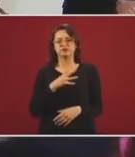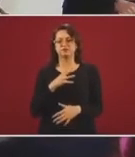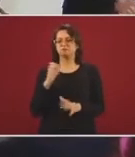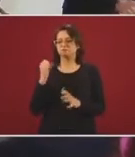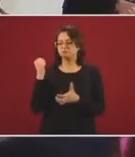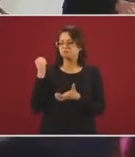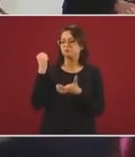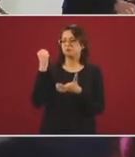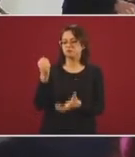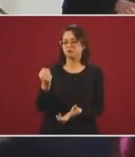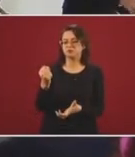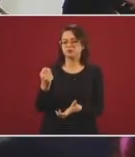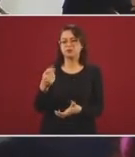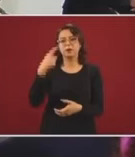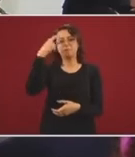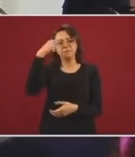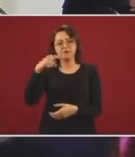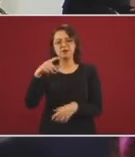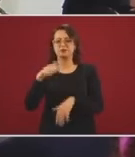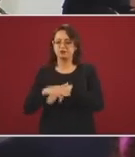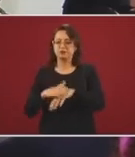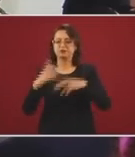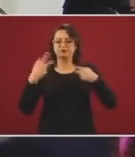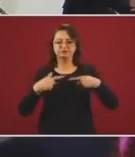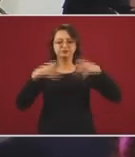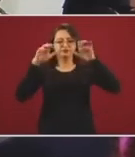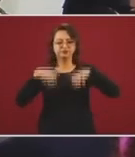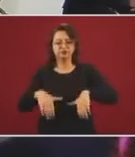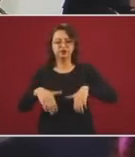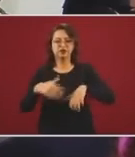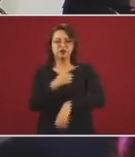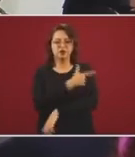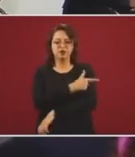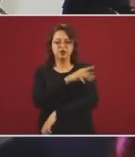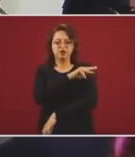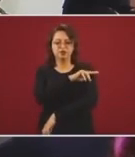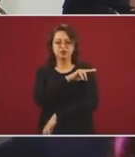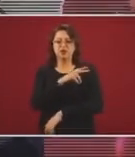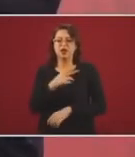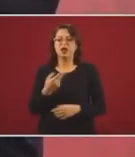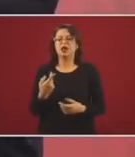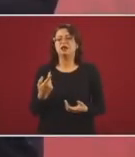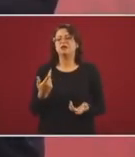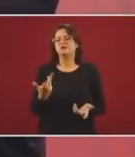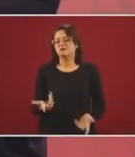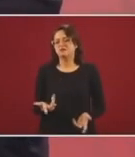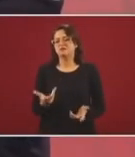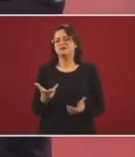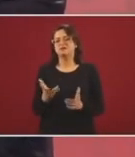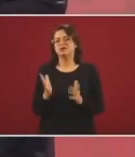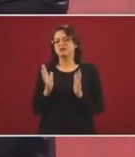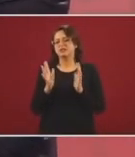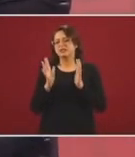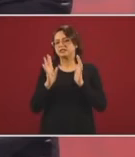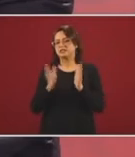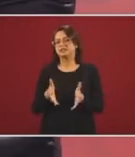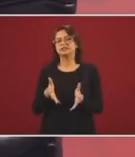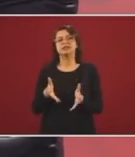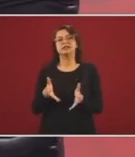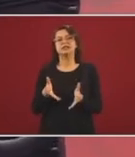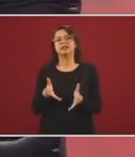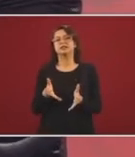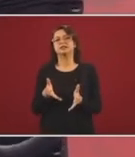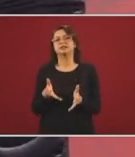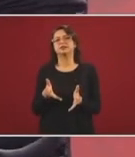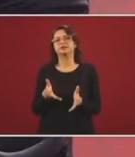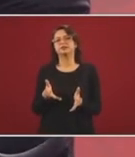con una agenda enfocada en el desarrollo de los indígenas chichimecas durante la mañana de este día lópez obrador mencionó que tiene contemplado